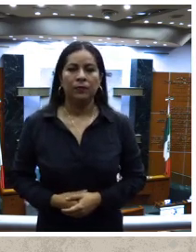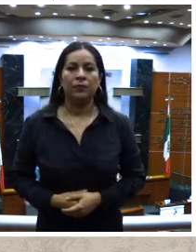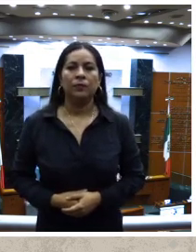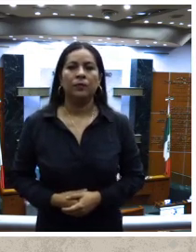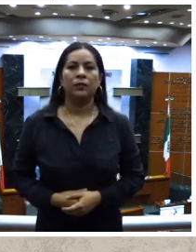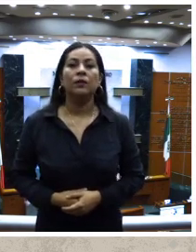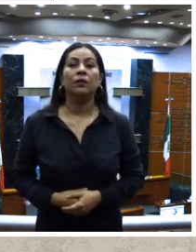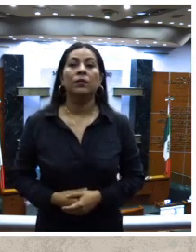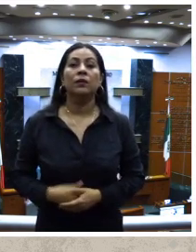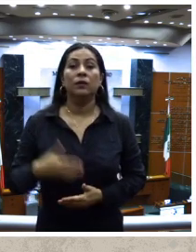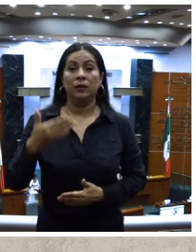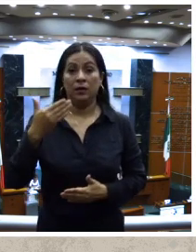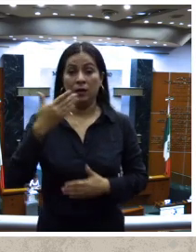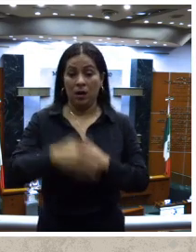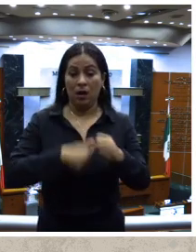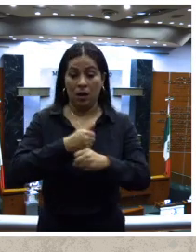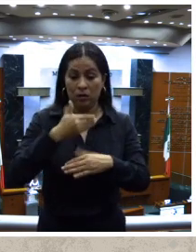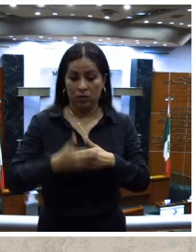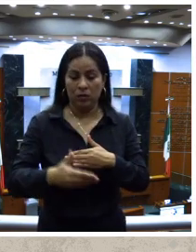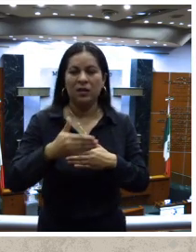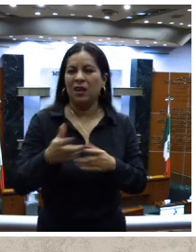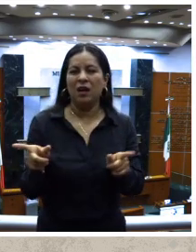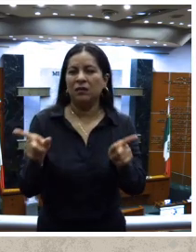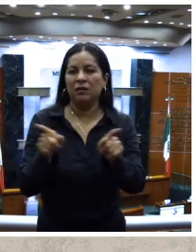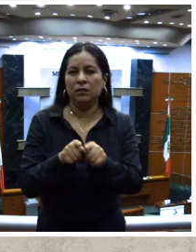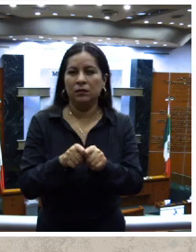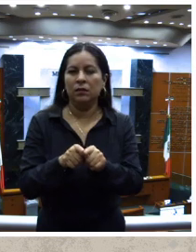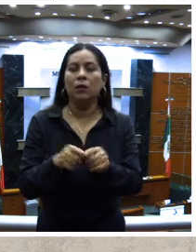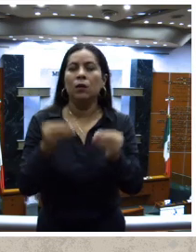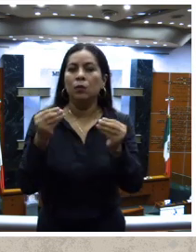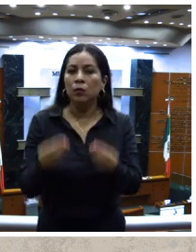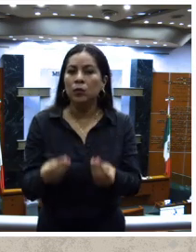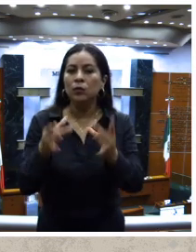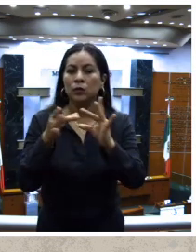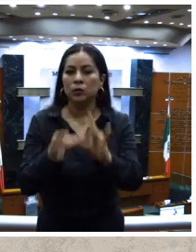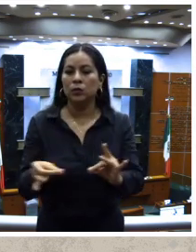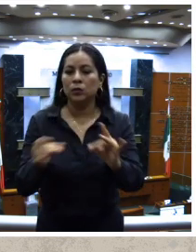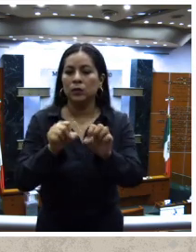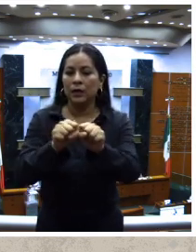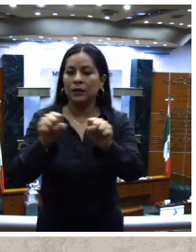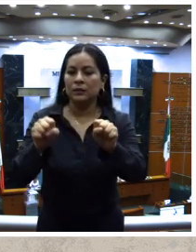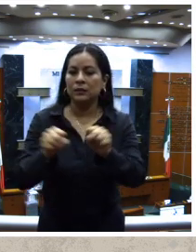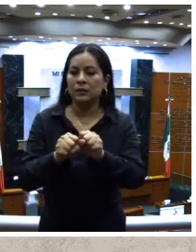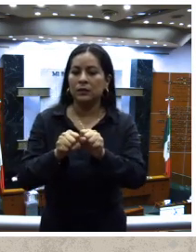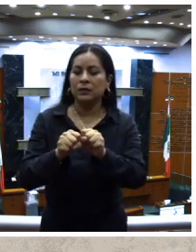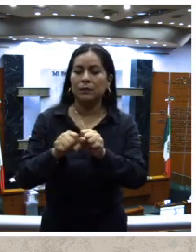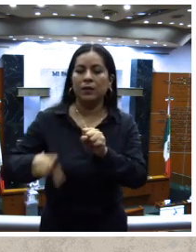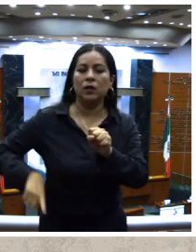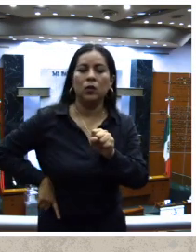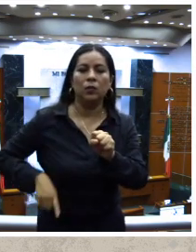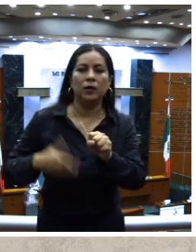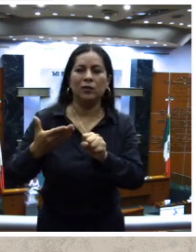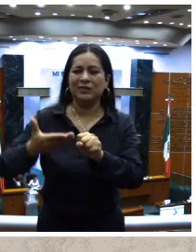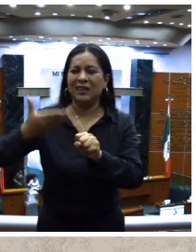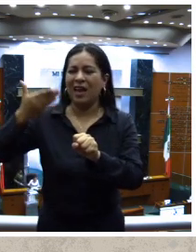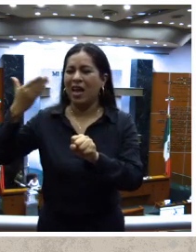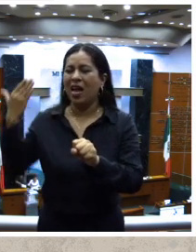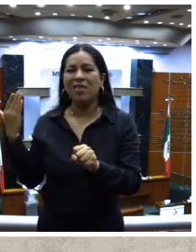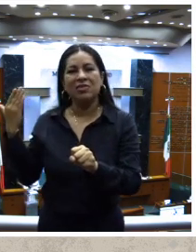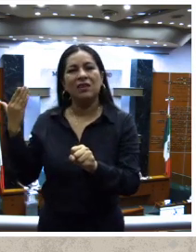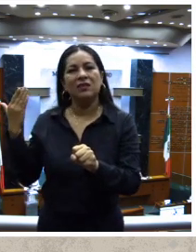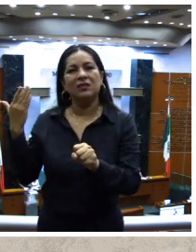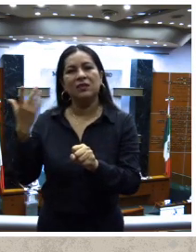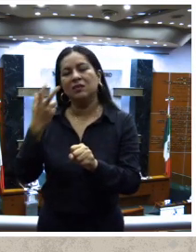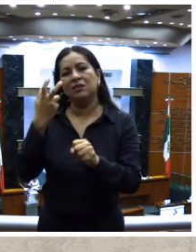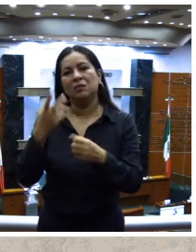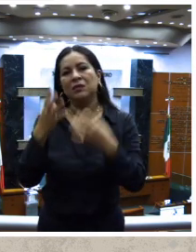En el presente sexenio, que está por terminar, mucho se ha señalado que el sistema capitalista de los gobiernos anteriores ha sido la